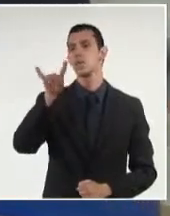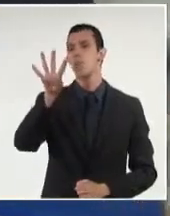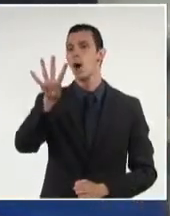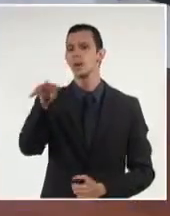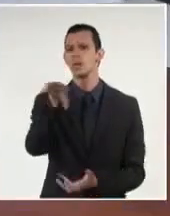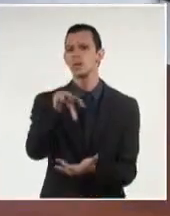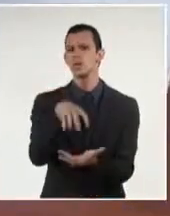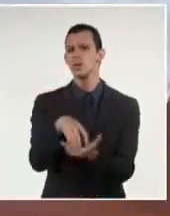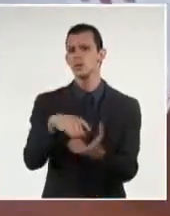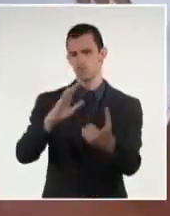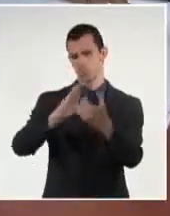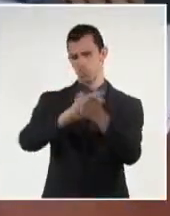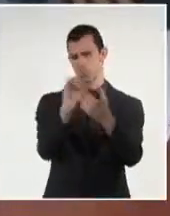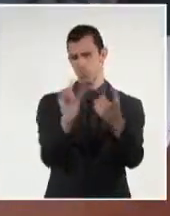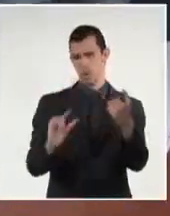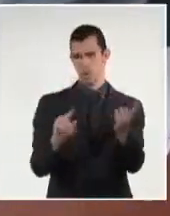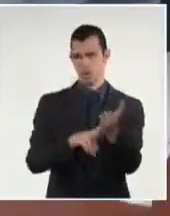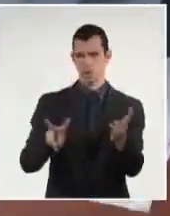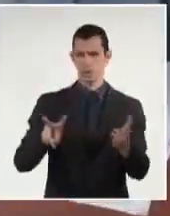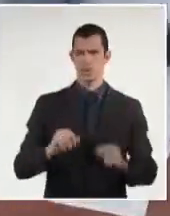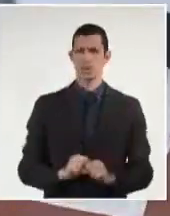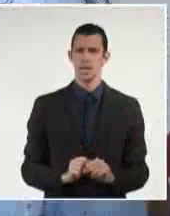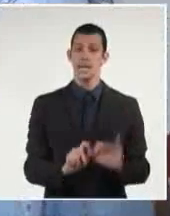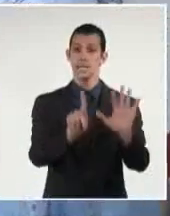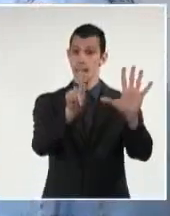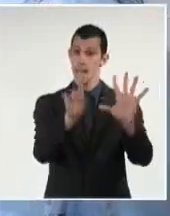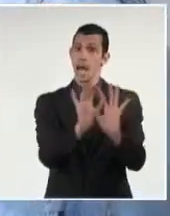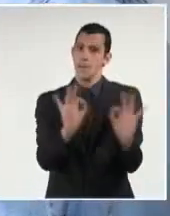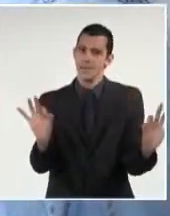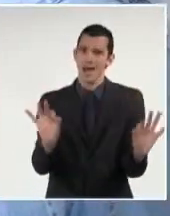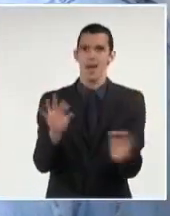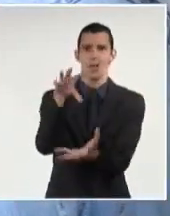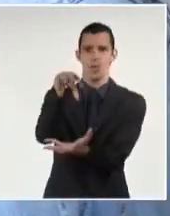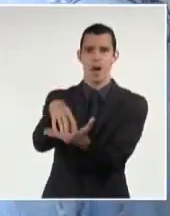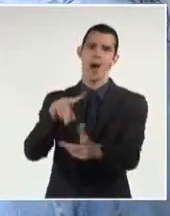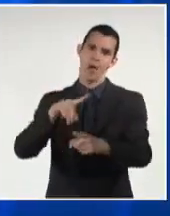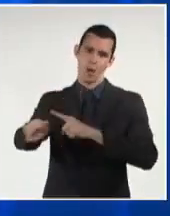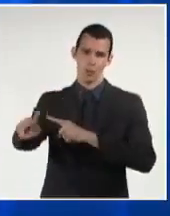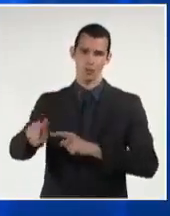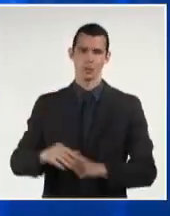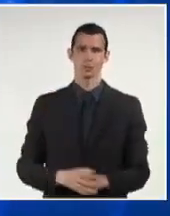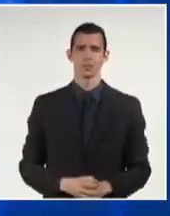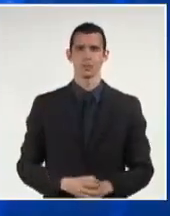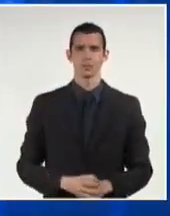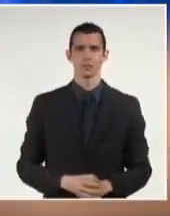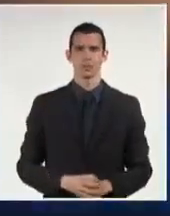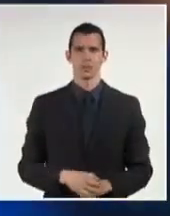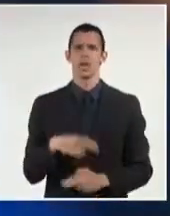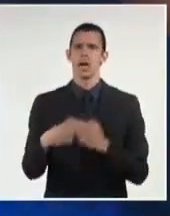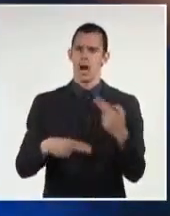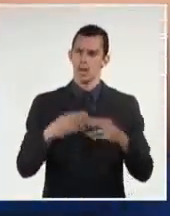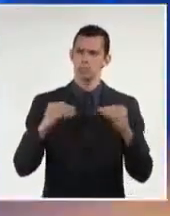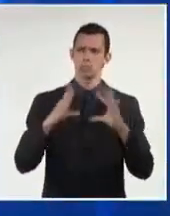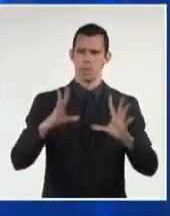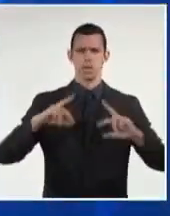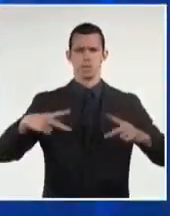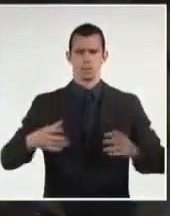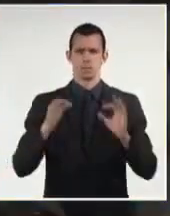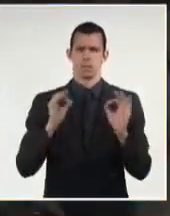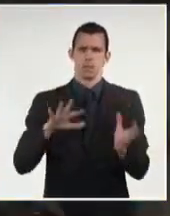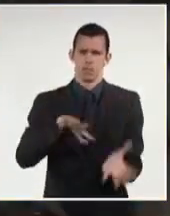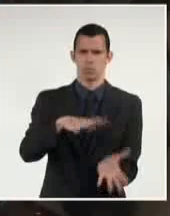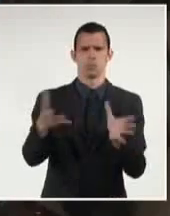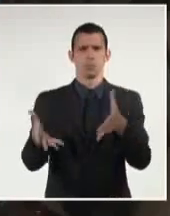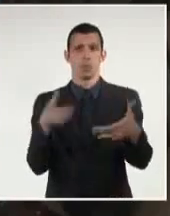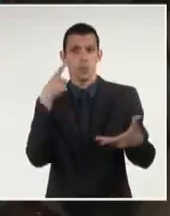6 especiales, funcionaron de forma satisfactoria durante la elección de los diputados a la Asamblea Nacional del Poder Popular, a la que